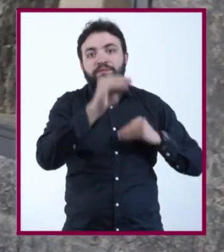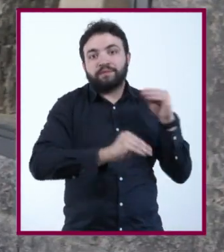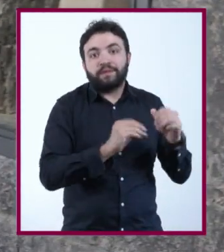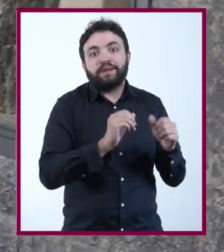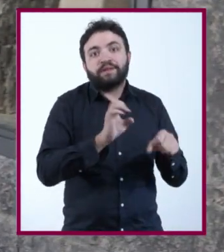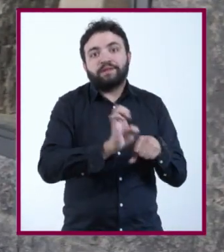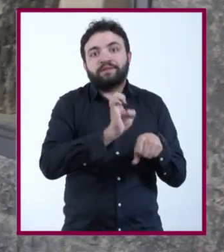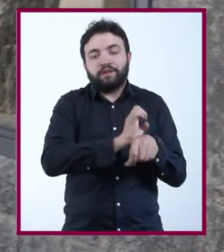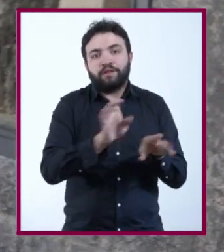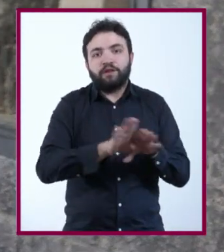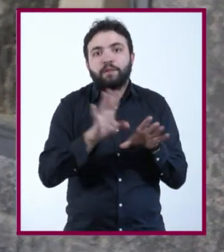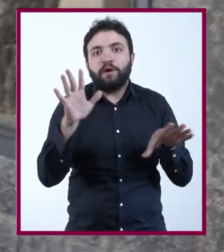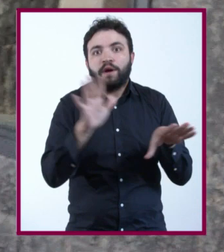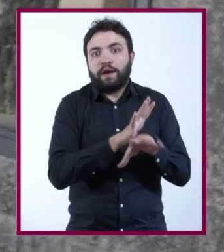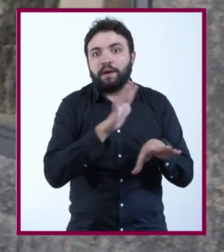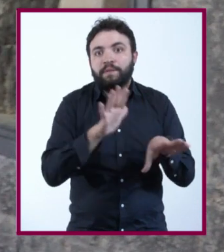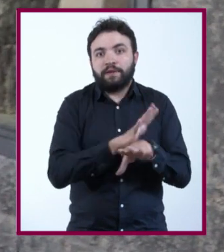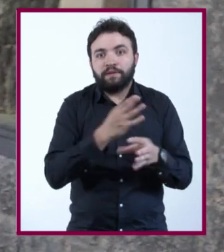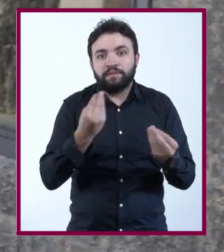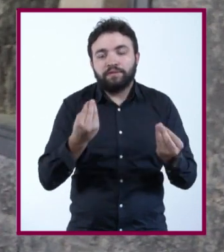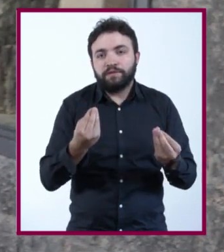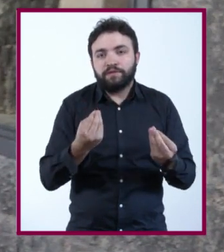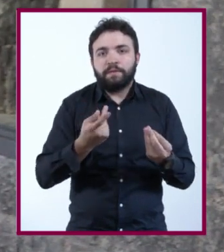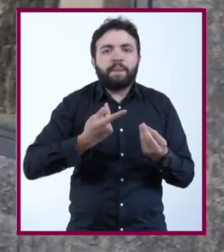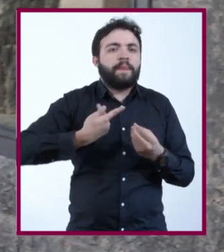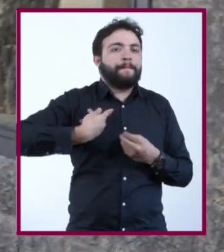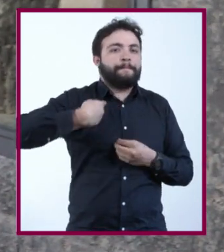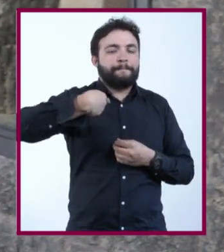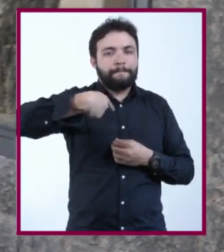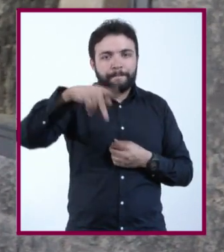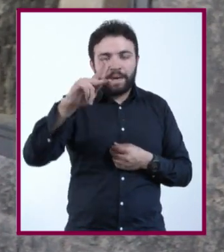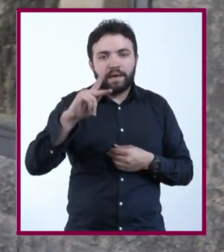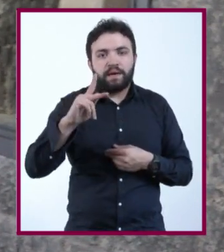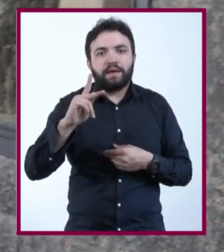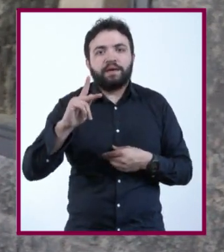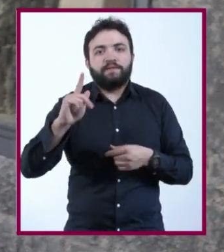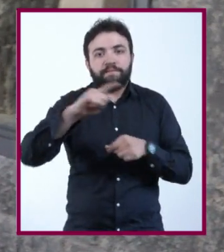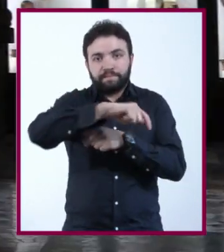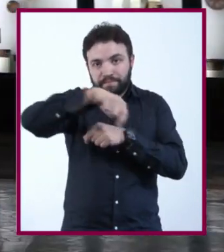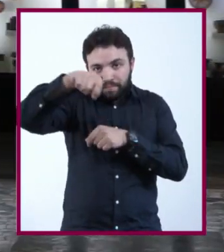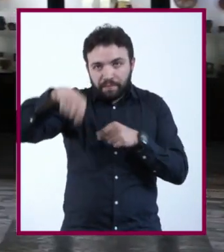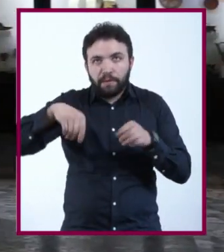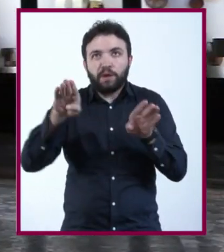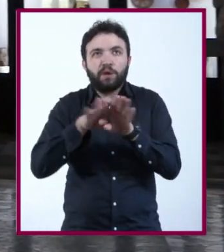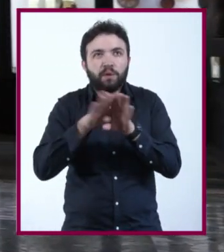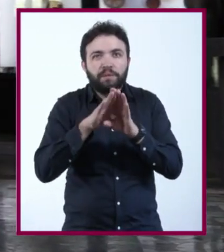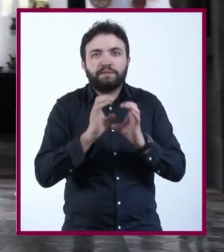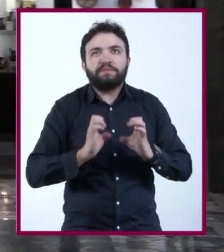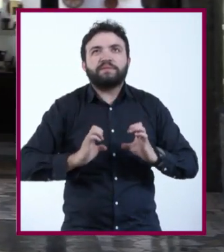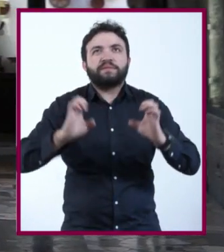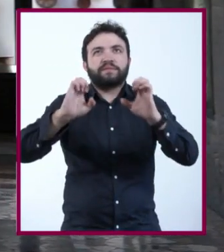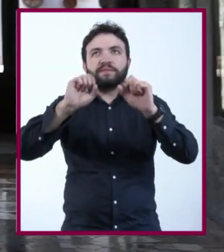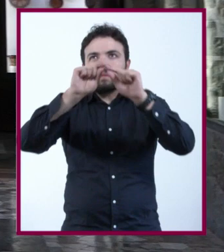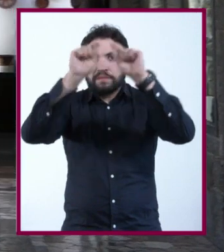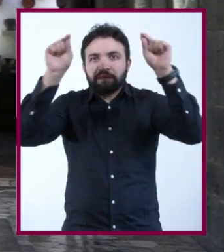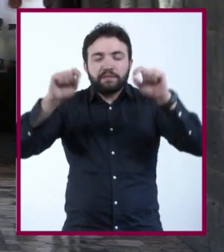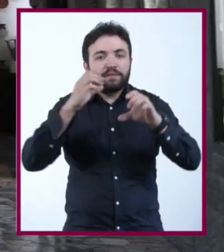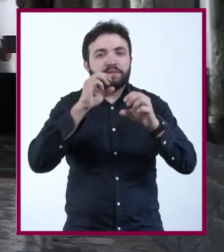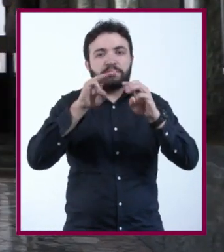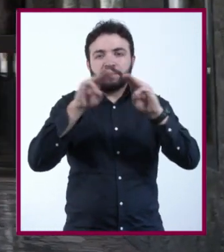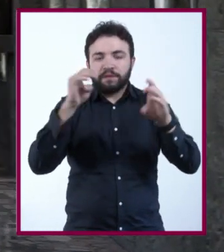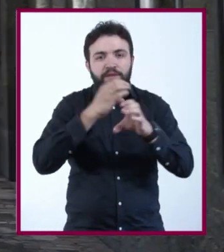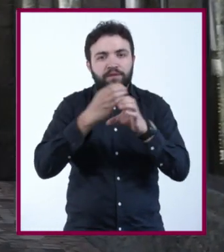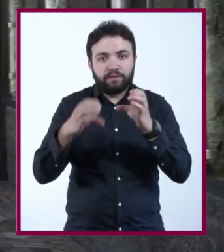Entonces va cambiando muchísimo, pero es como arquitectónicamente, de hecho, cuando hacen